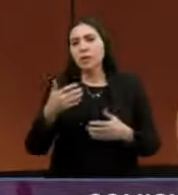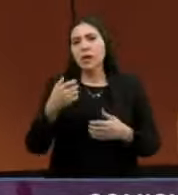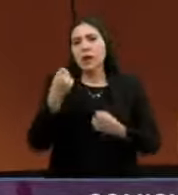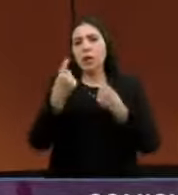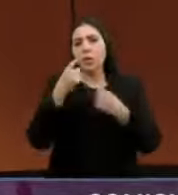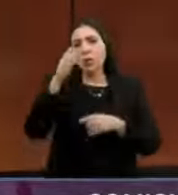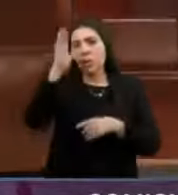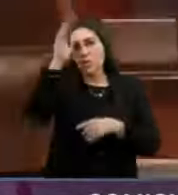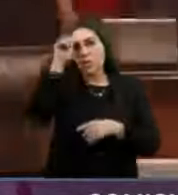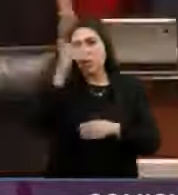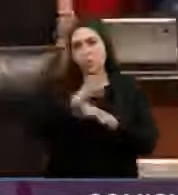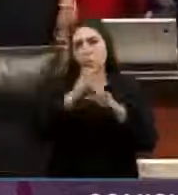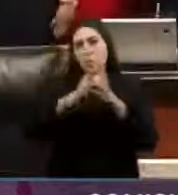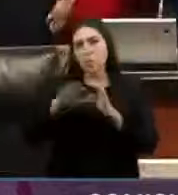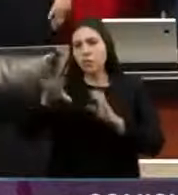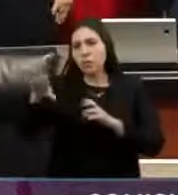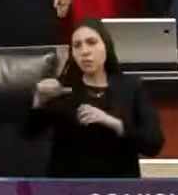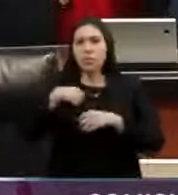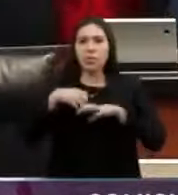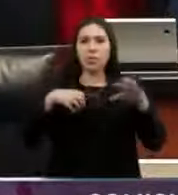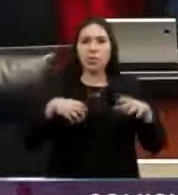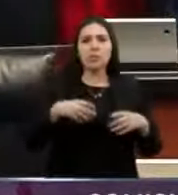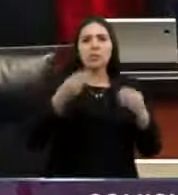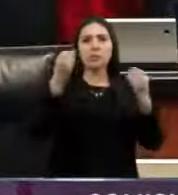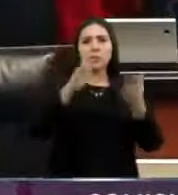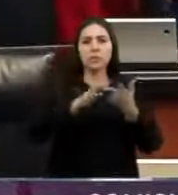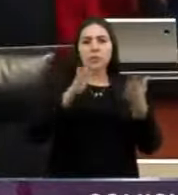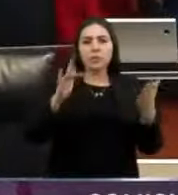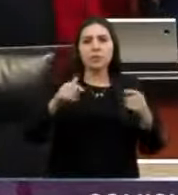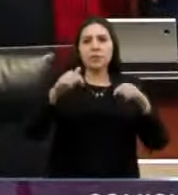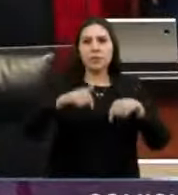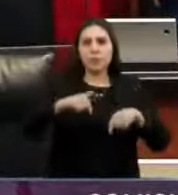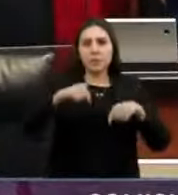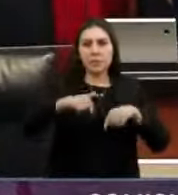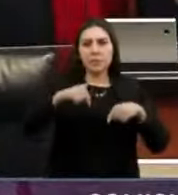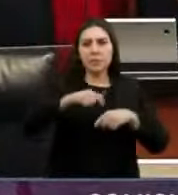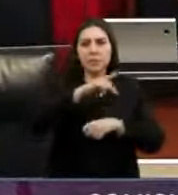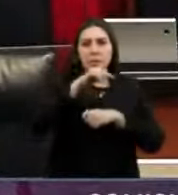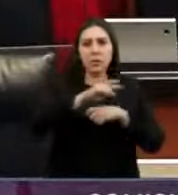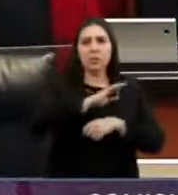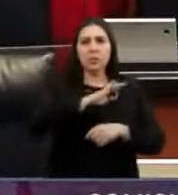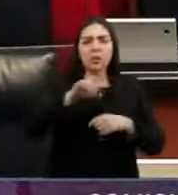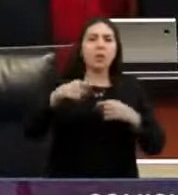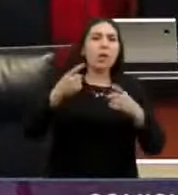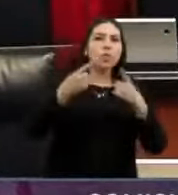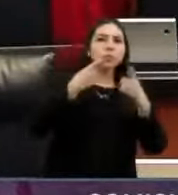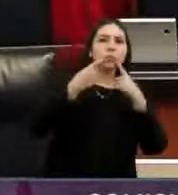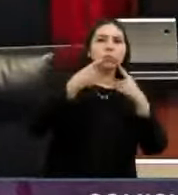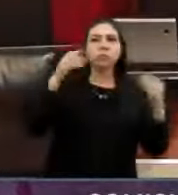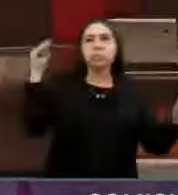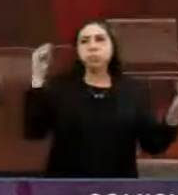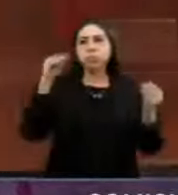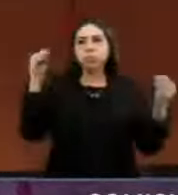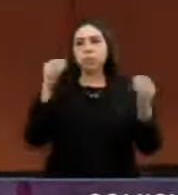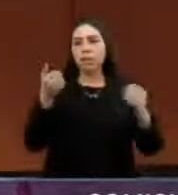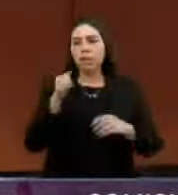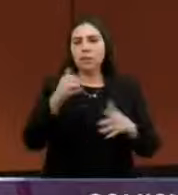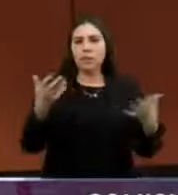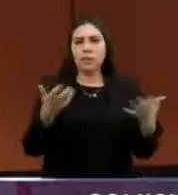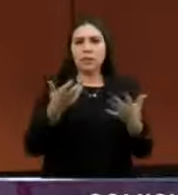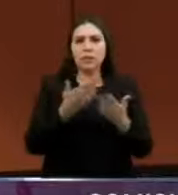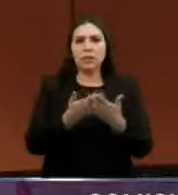gracias. Este país se construye debatiendo, este país se construye, sin lugar a dudas, mostrando